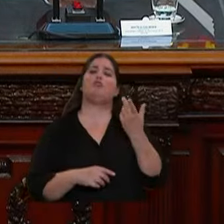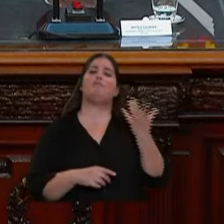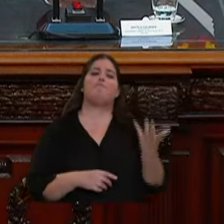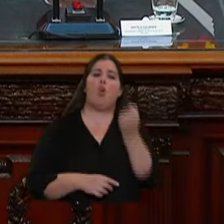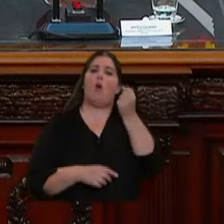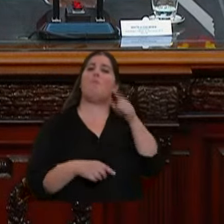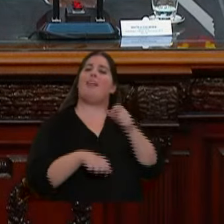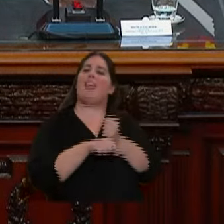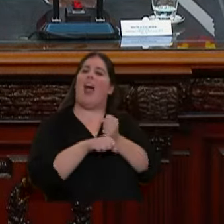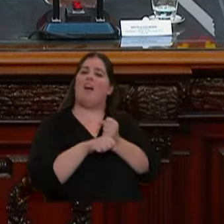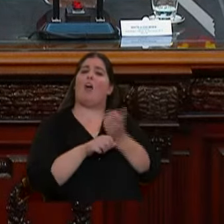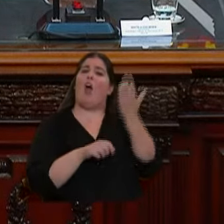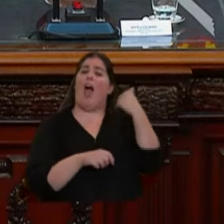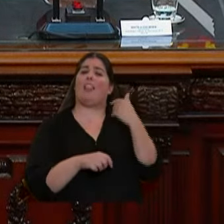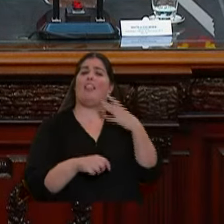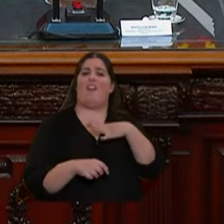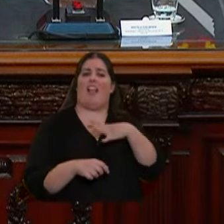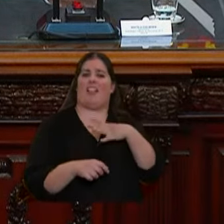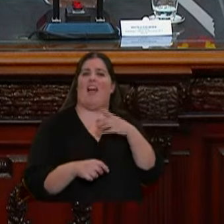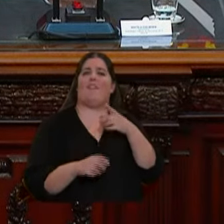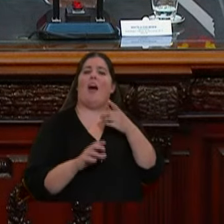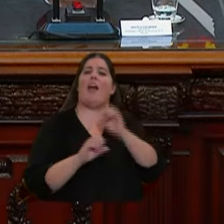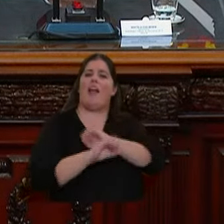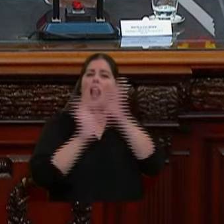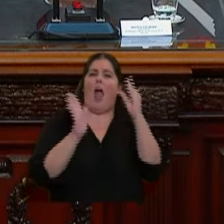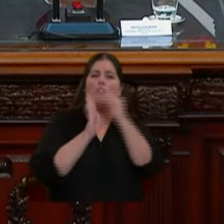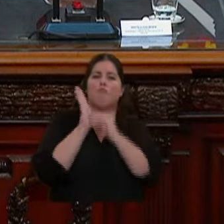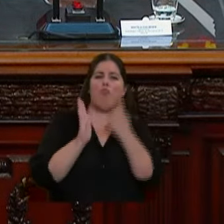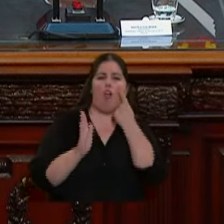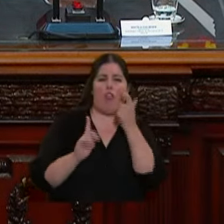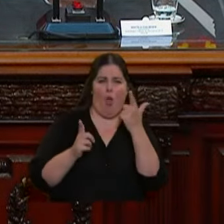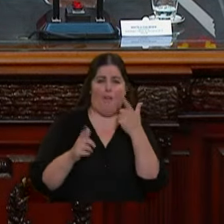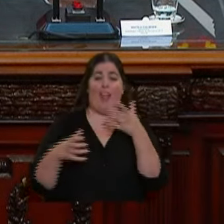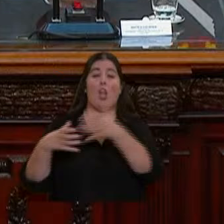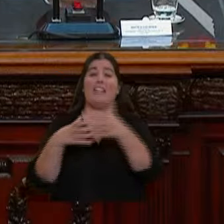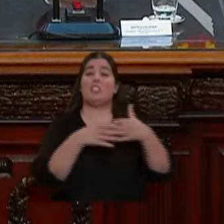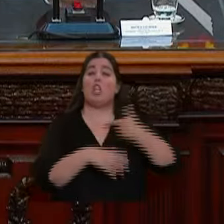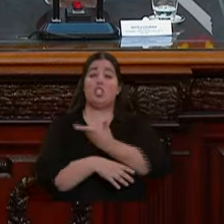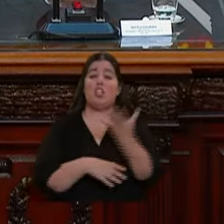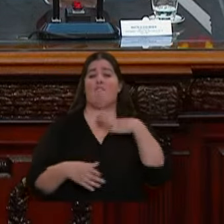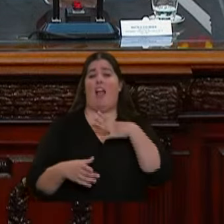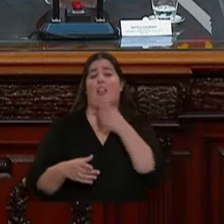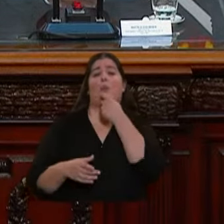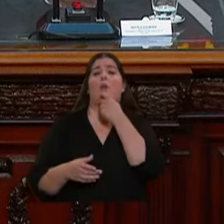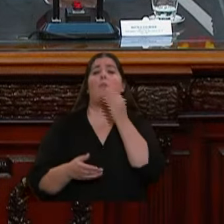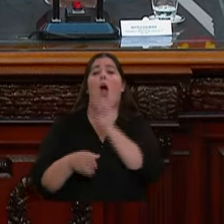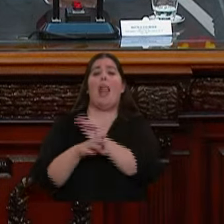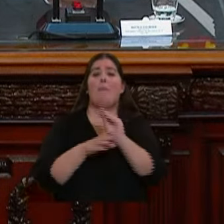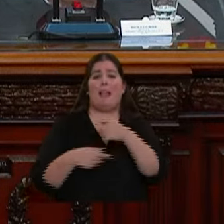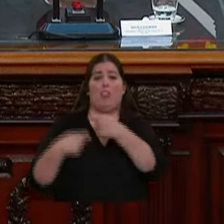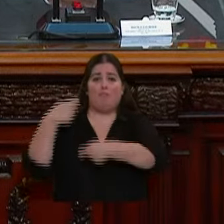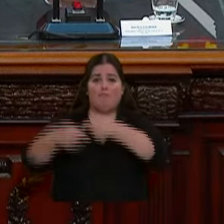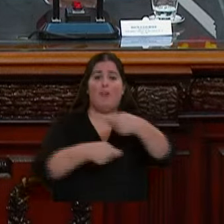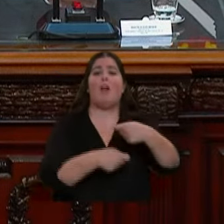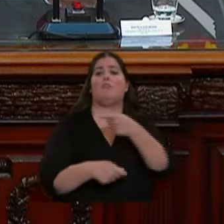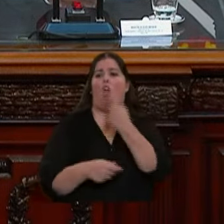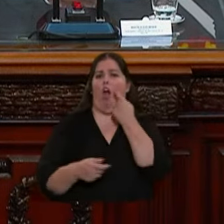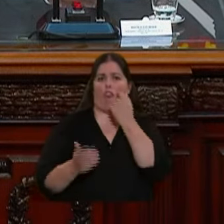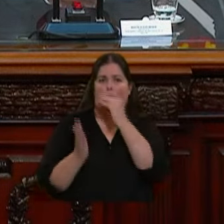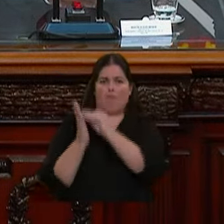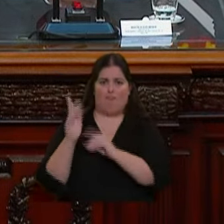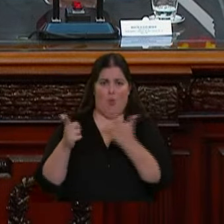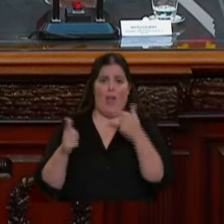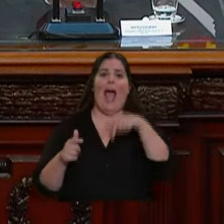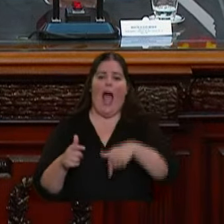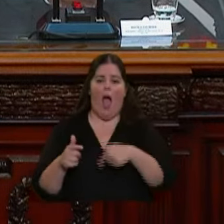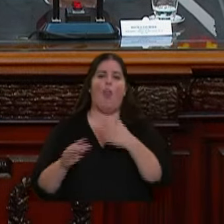en forma no auditada, sin registro y sin control las organizaciones sociales, como es la entrega de alimentos. Ahora sabemos exactamente